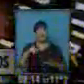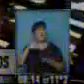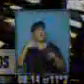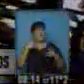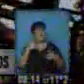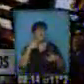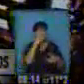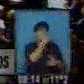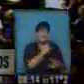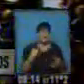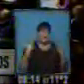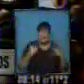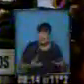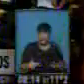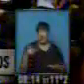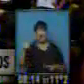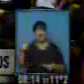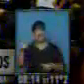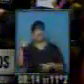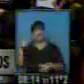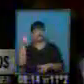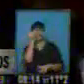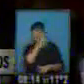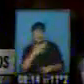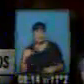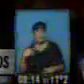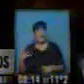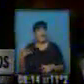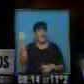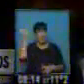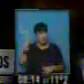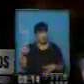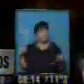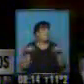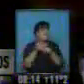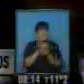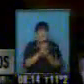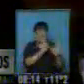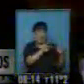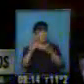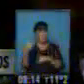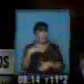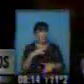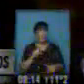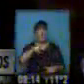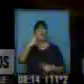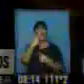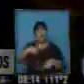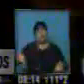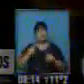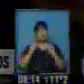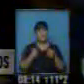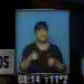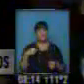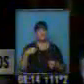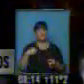con las mismas obligaciones, pero también con los mismos derechos. Otro punto clave en nuestro proyecto es que tratamos de ser muy, muy